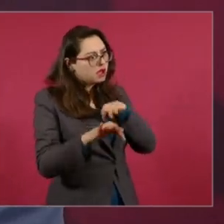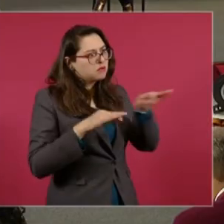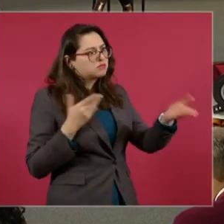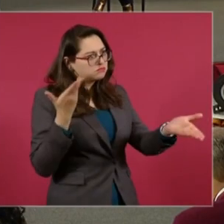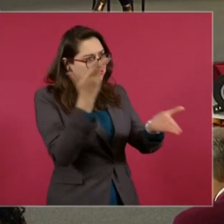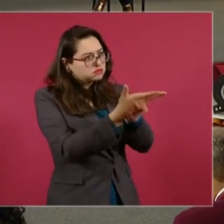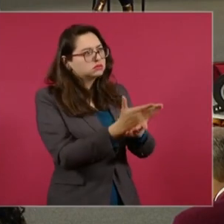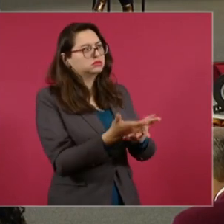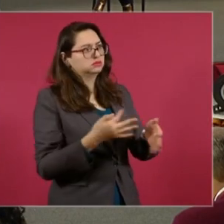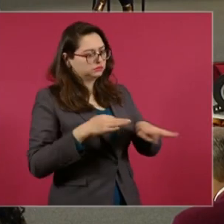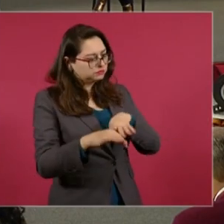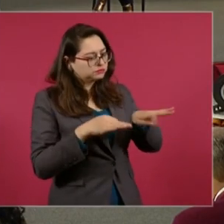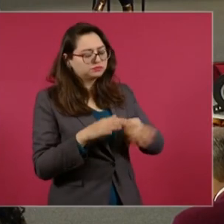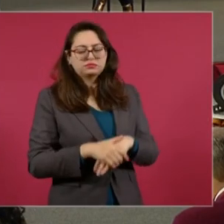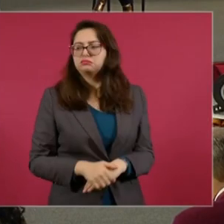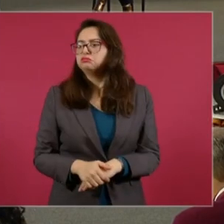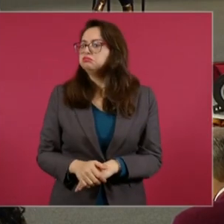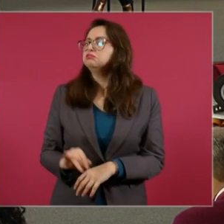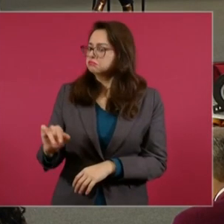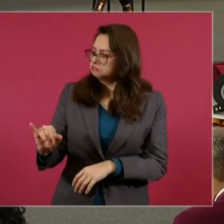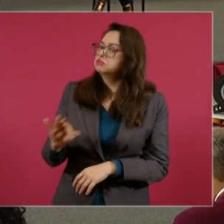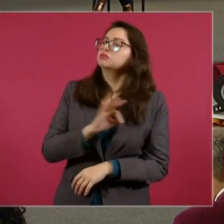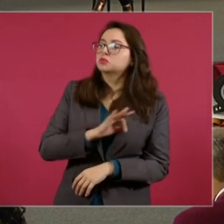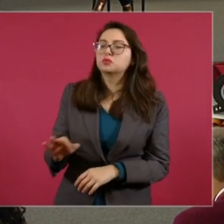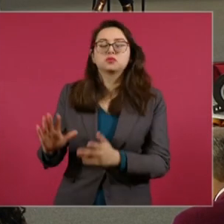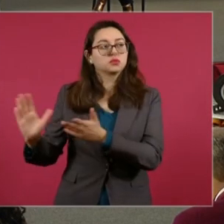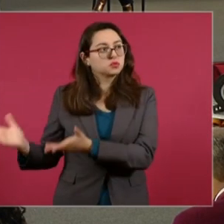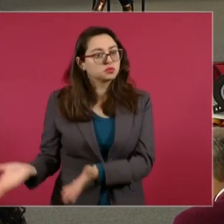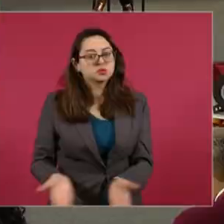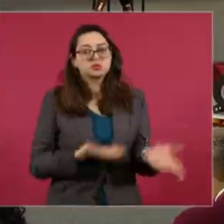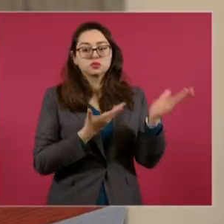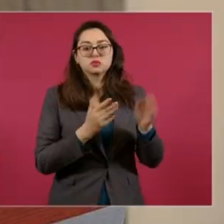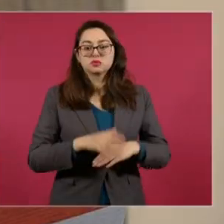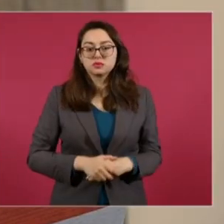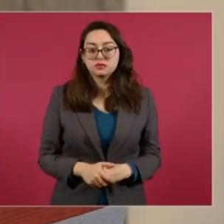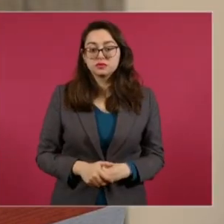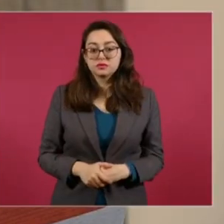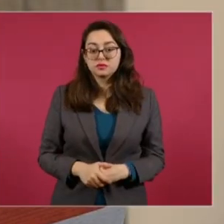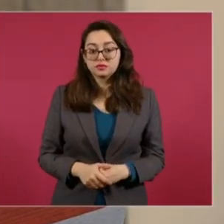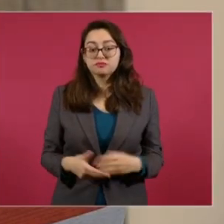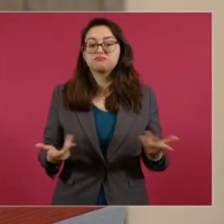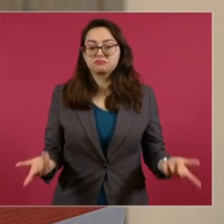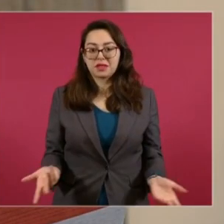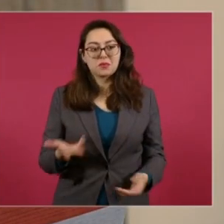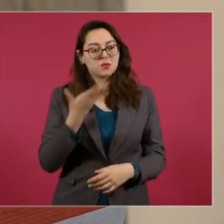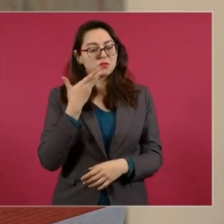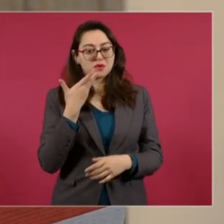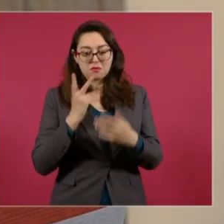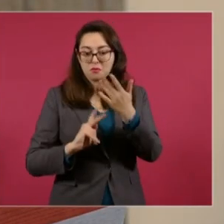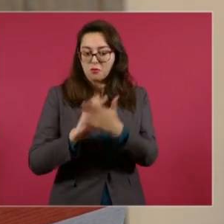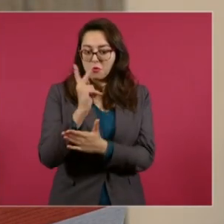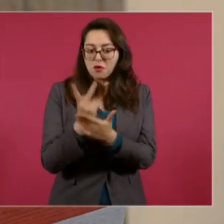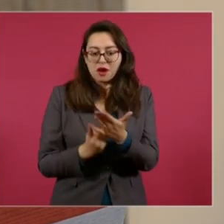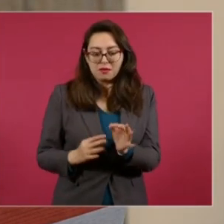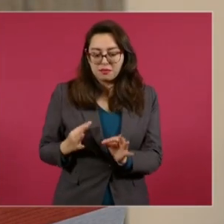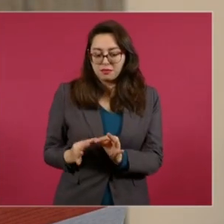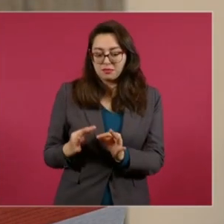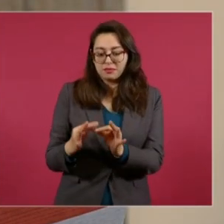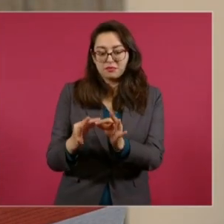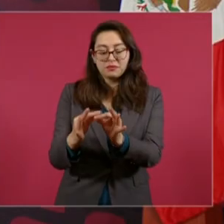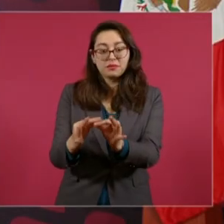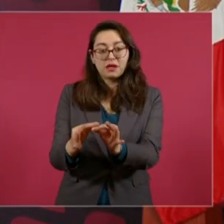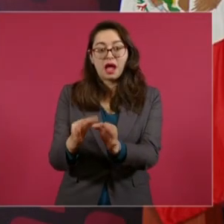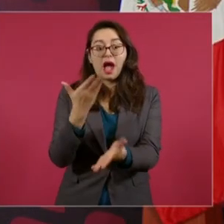Bueno, pues ahora, con la negociación, quieren restringir ya esa